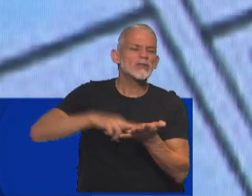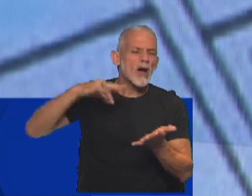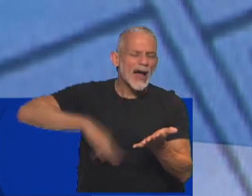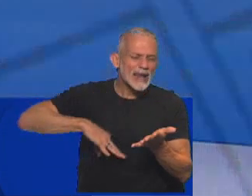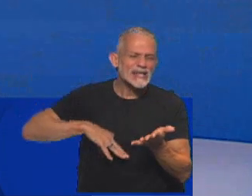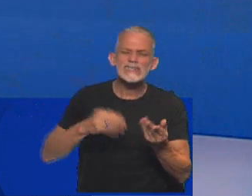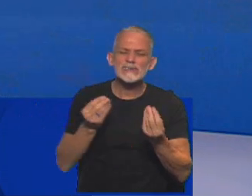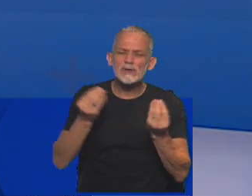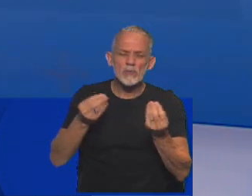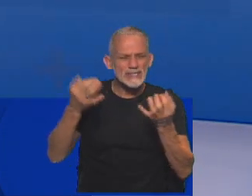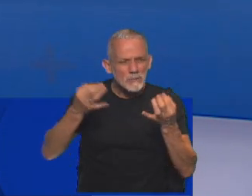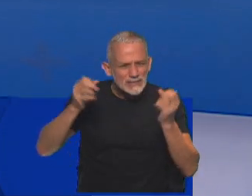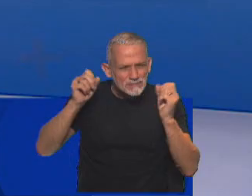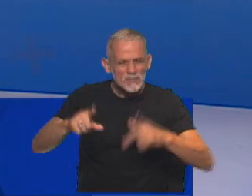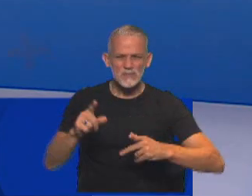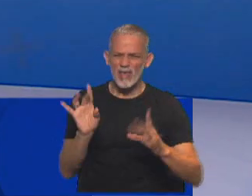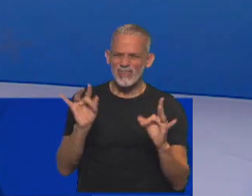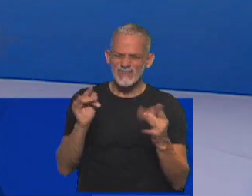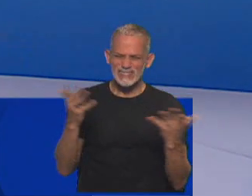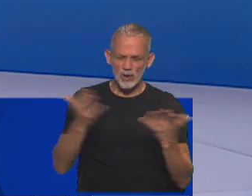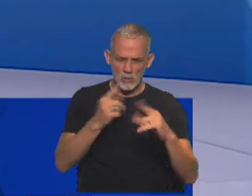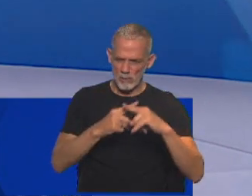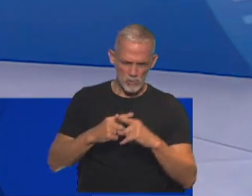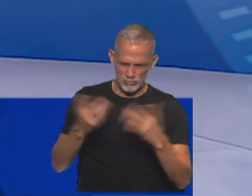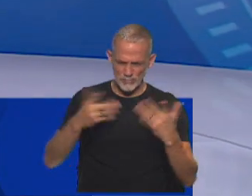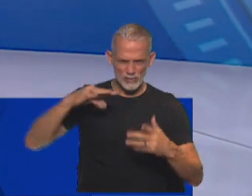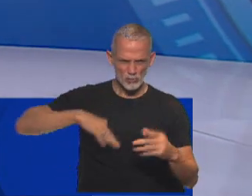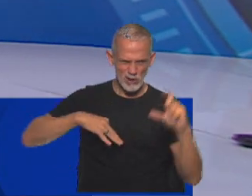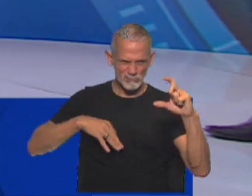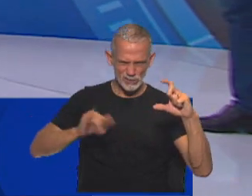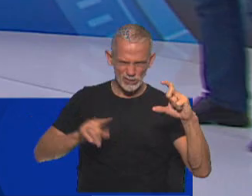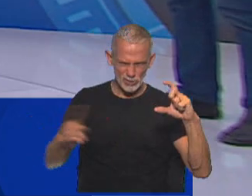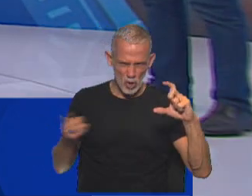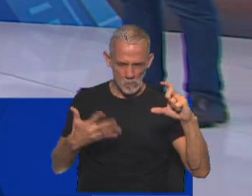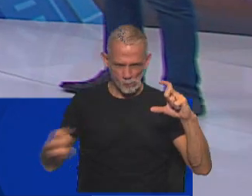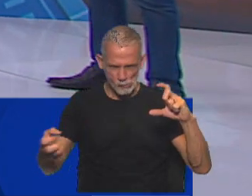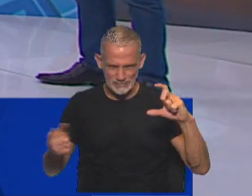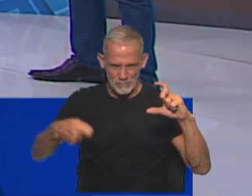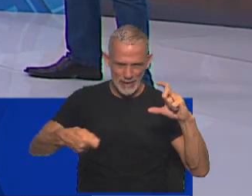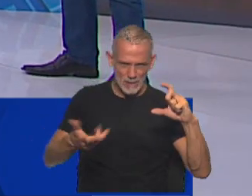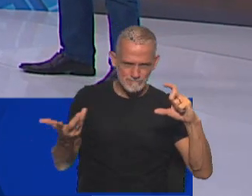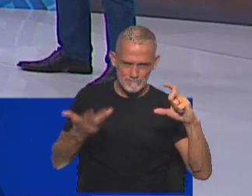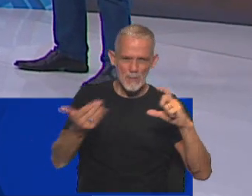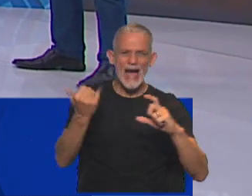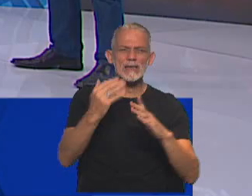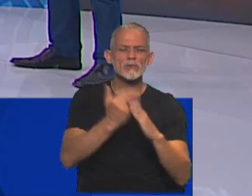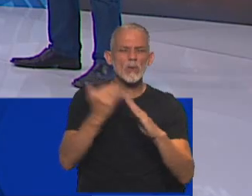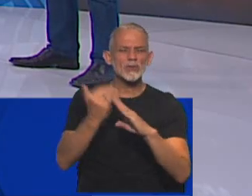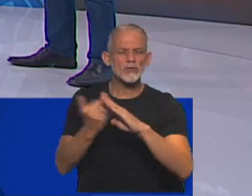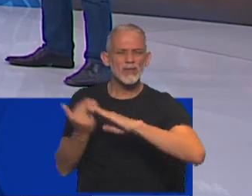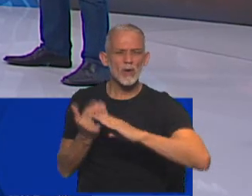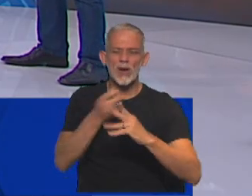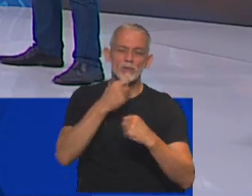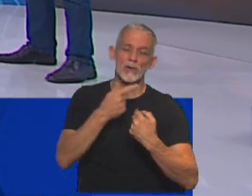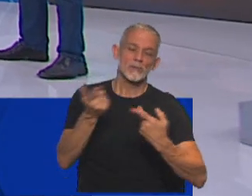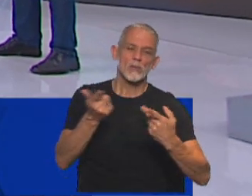una particularidad. Uno a veces es difícil decir, bueno, con este sueldo de manera lineal se termina pagando porque hay otras deducciones como ser